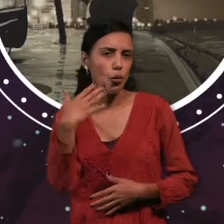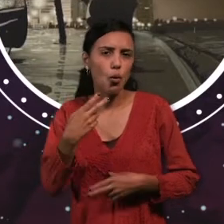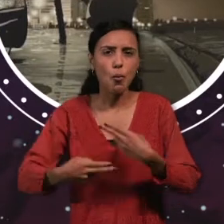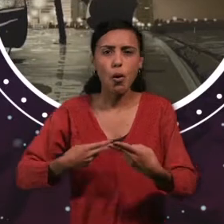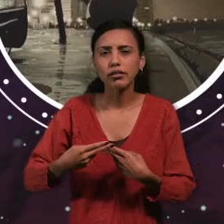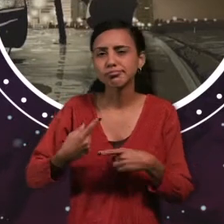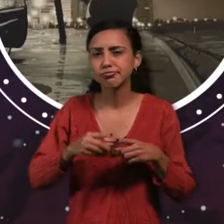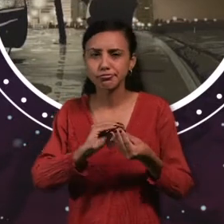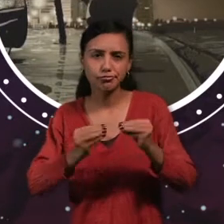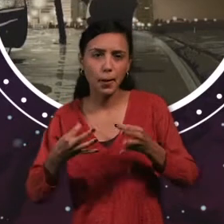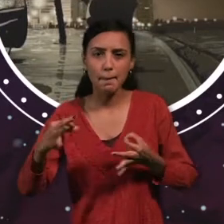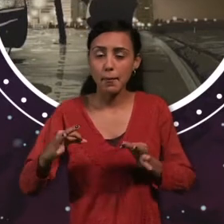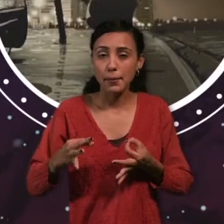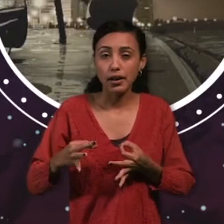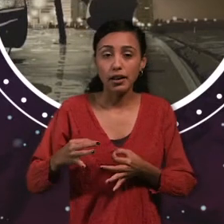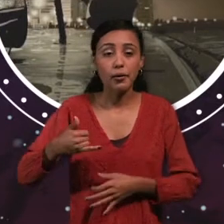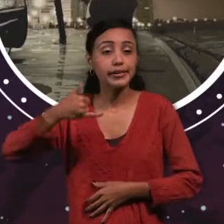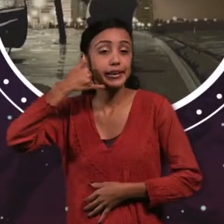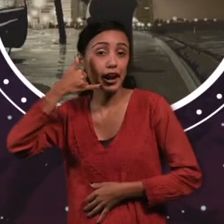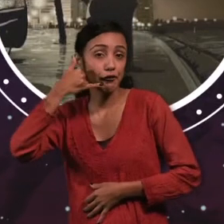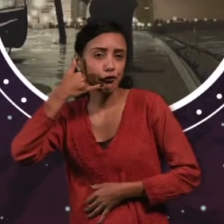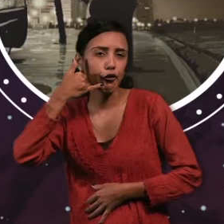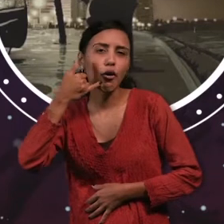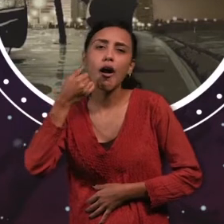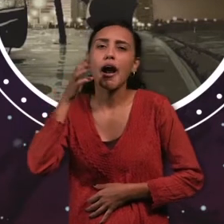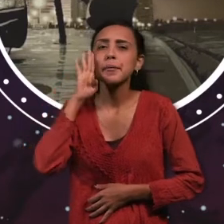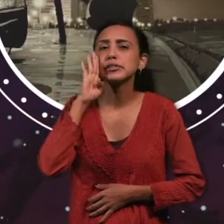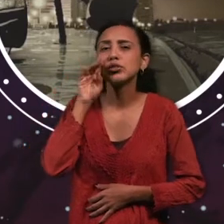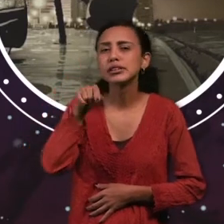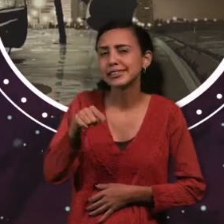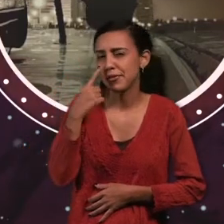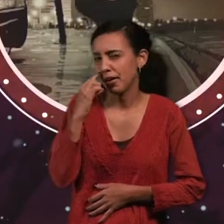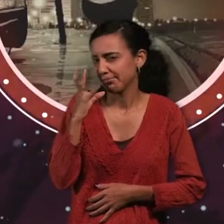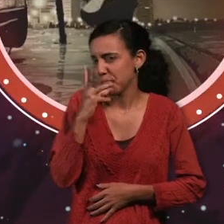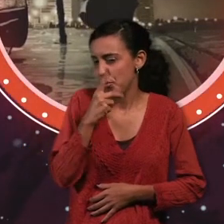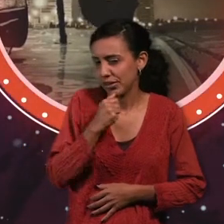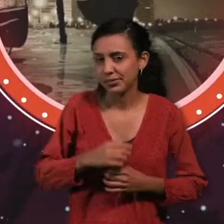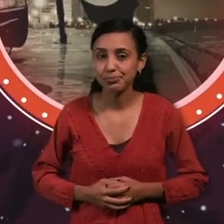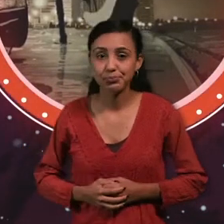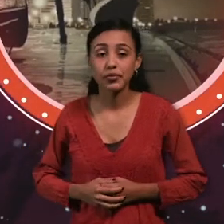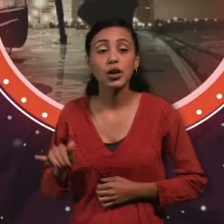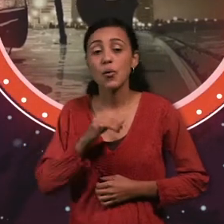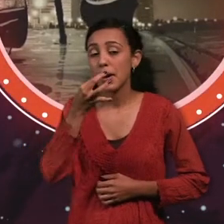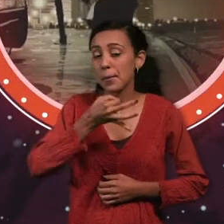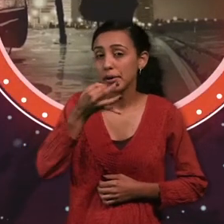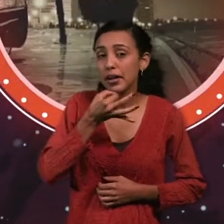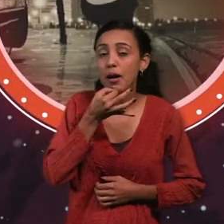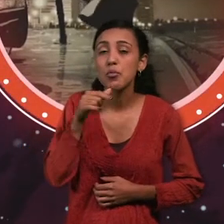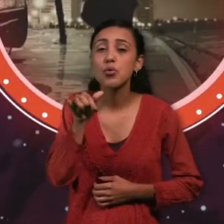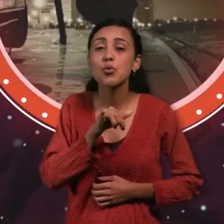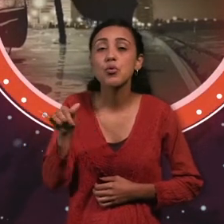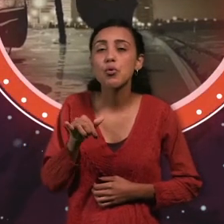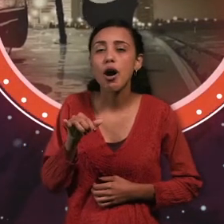de papel para fijar tu teléfono y que las animaciones queden bien chulas. Y además debatiremos sobre el